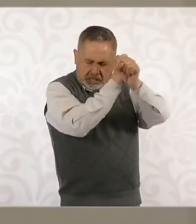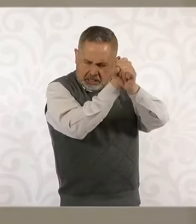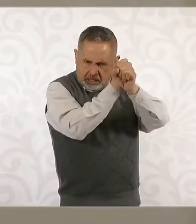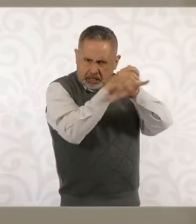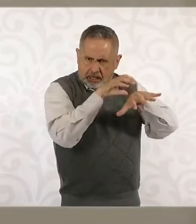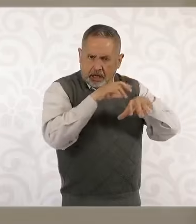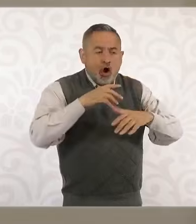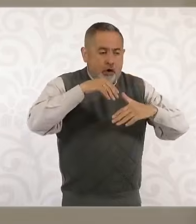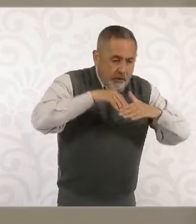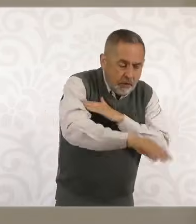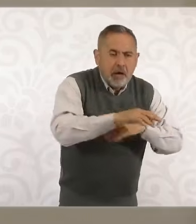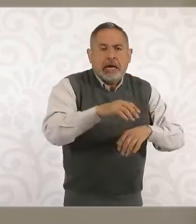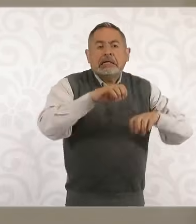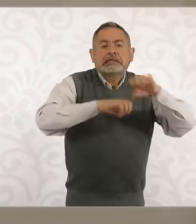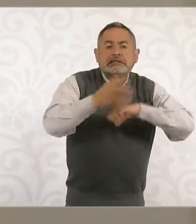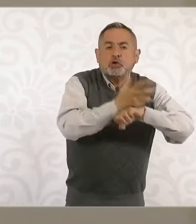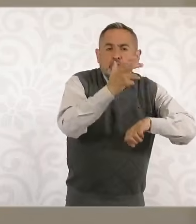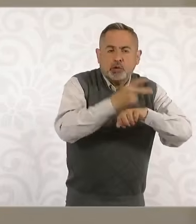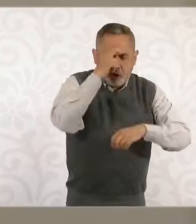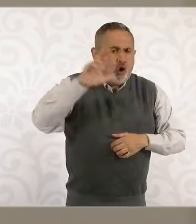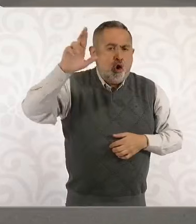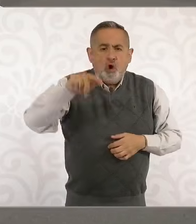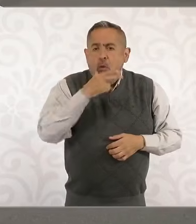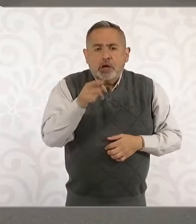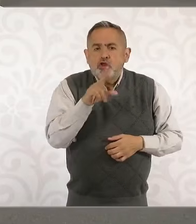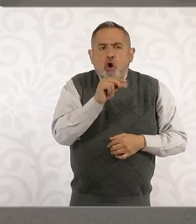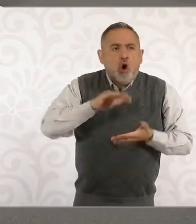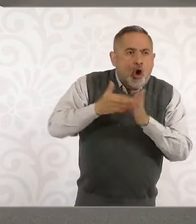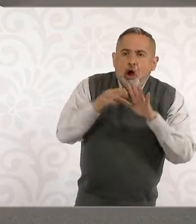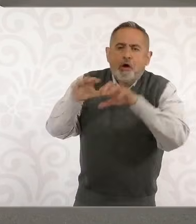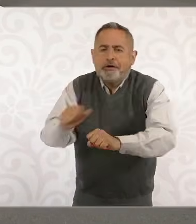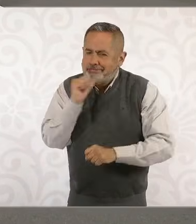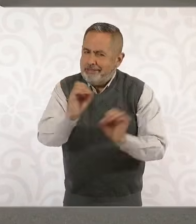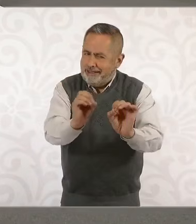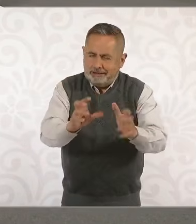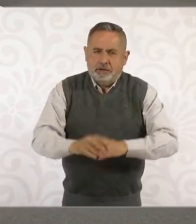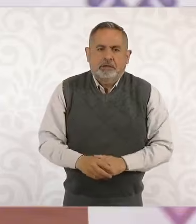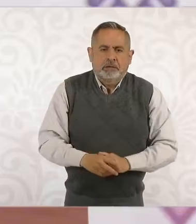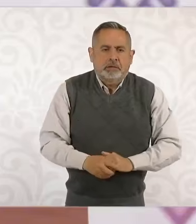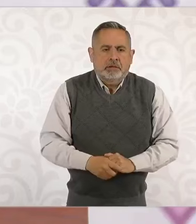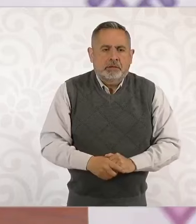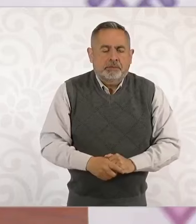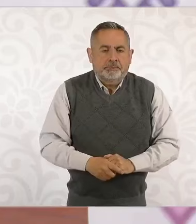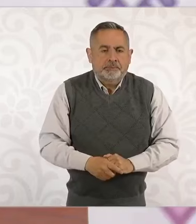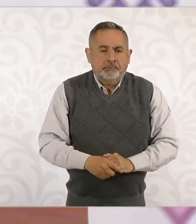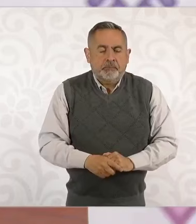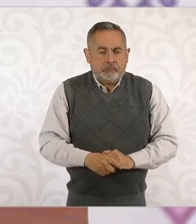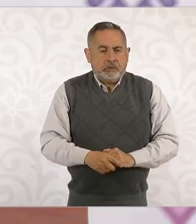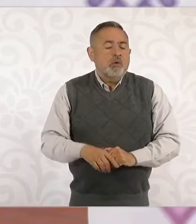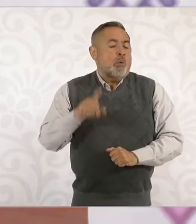Embajada de Estados Unidos en México. ¿Sí podría proporcionarnos detalles del caso, por favor? Sí, estuvo aquí el director del